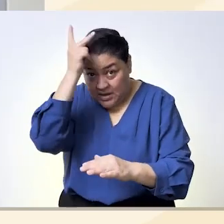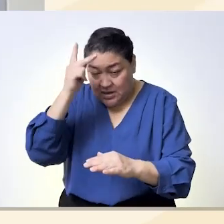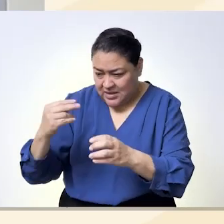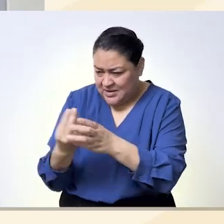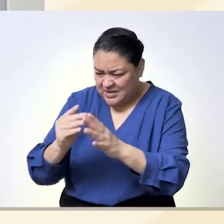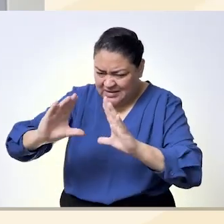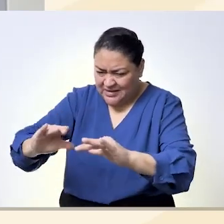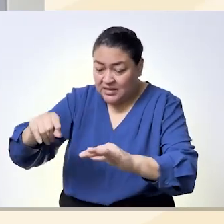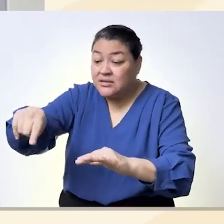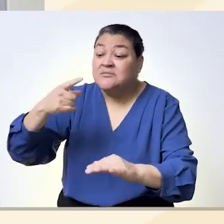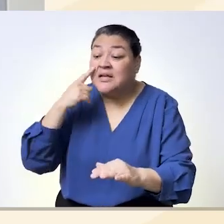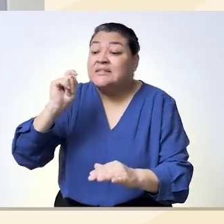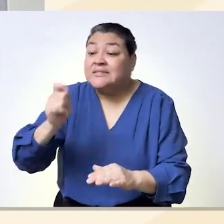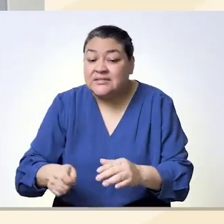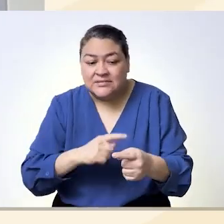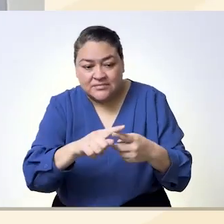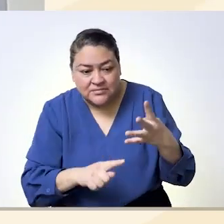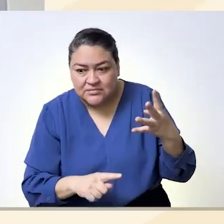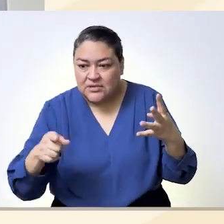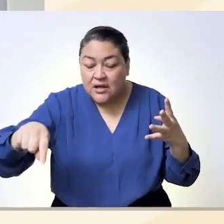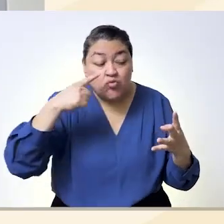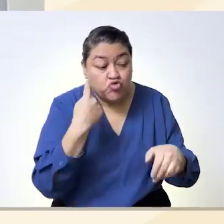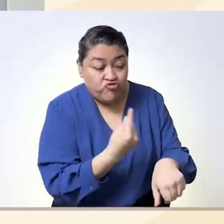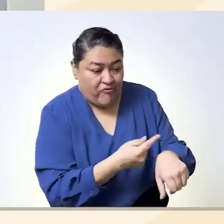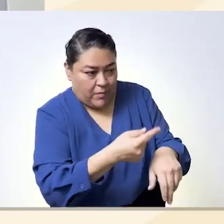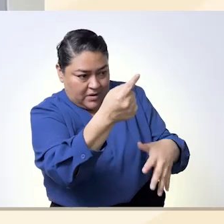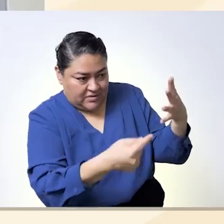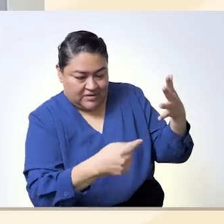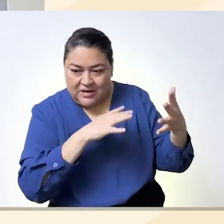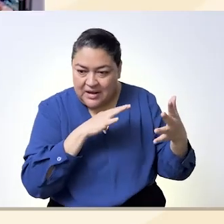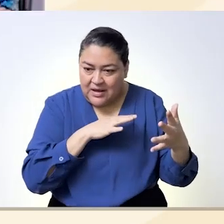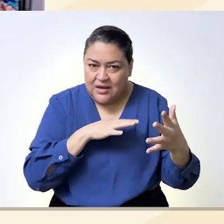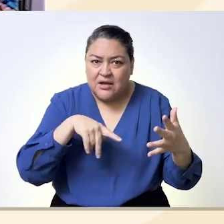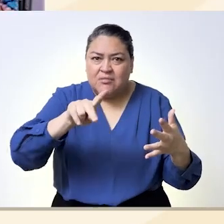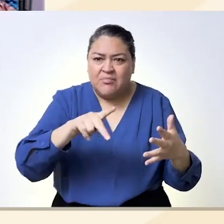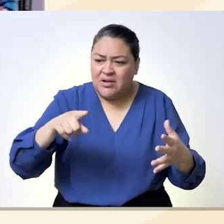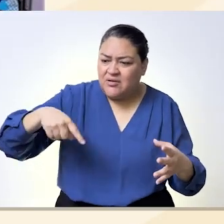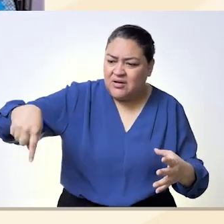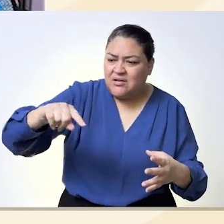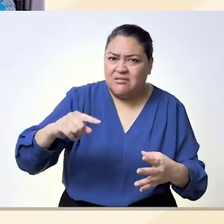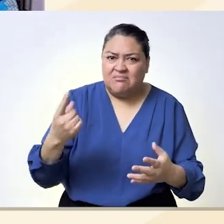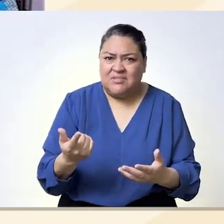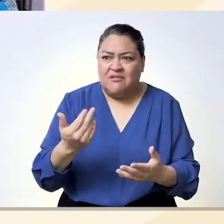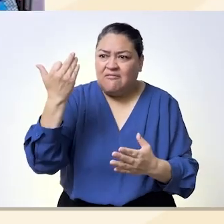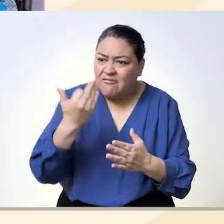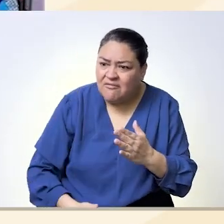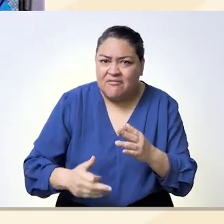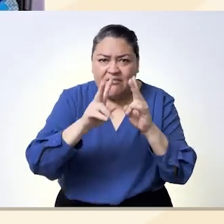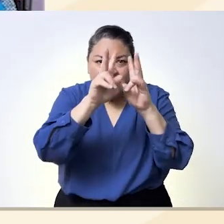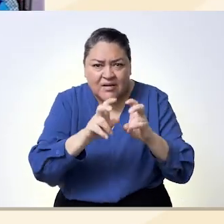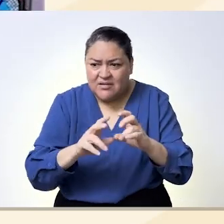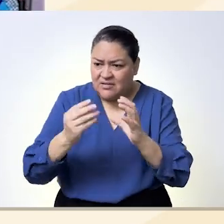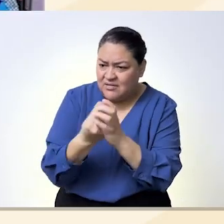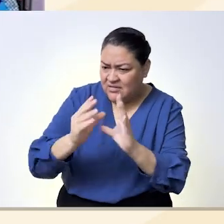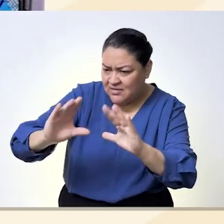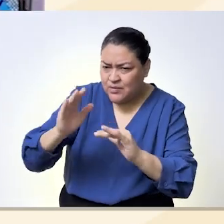facultades de medicina y de psiquiatría? ¿Cómo lo hacemos para ir a hacer activismo en las escuelas cuando luego hay una situación muy detonada de falta